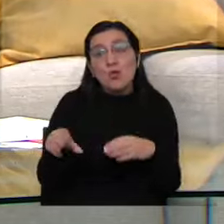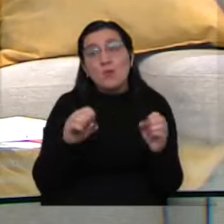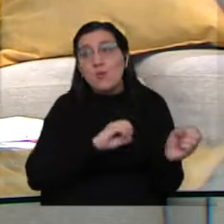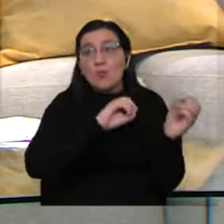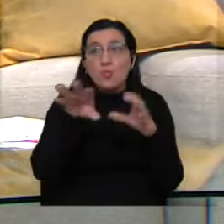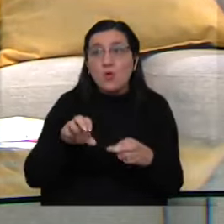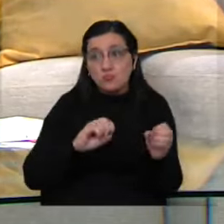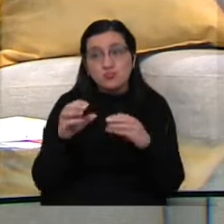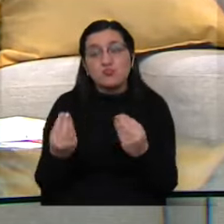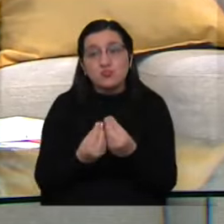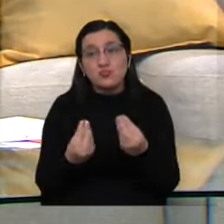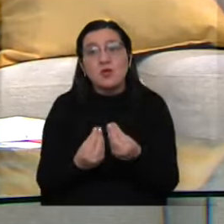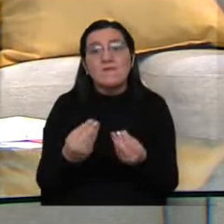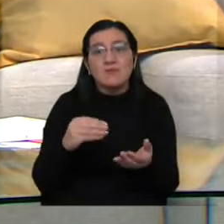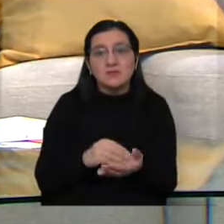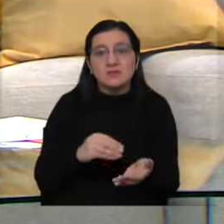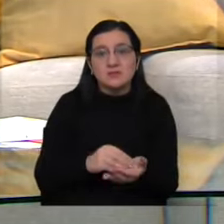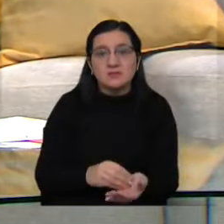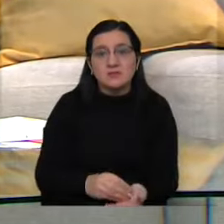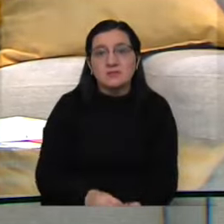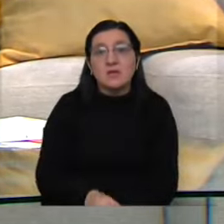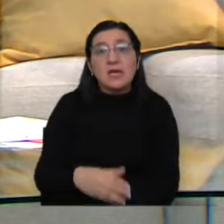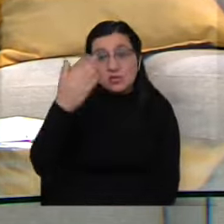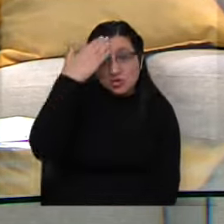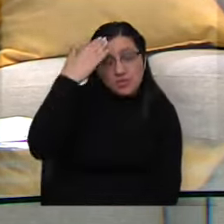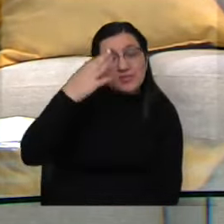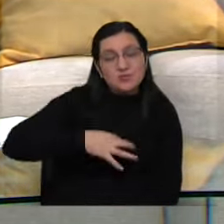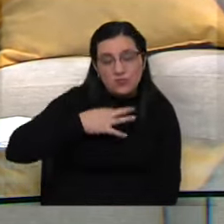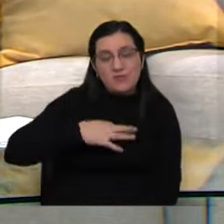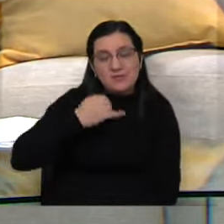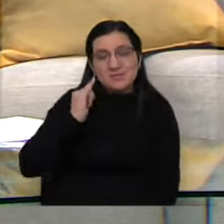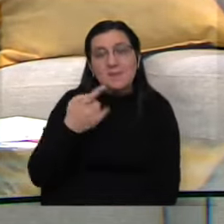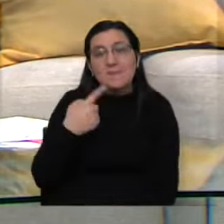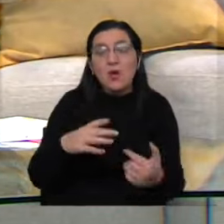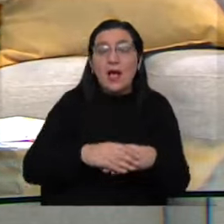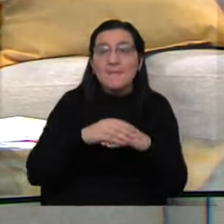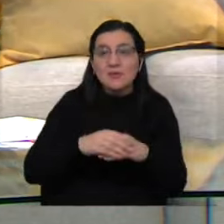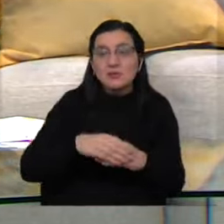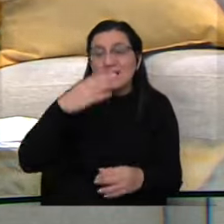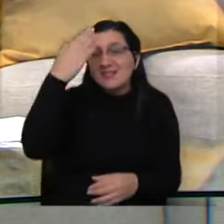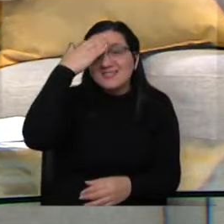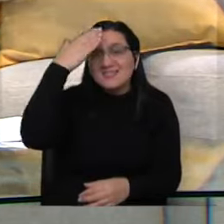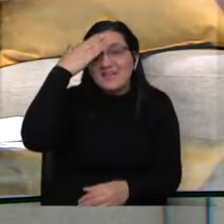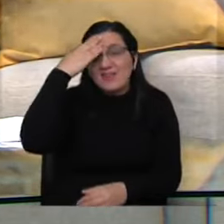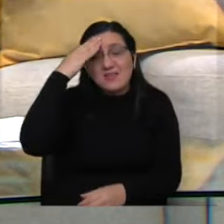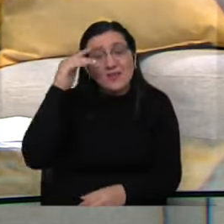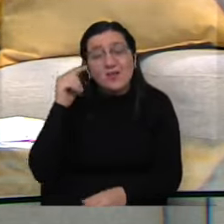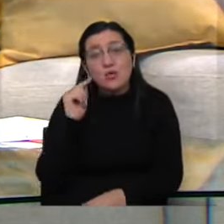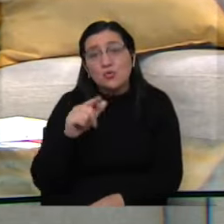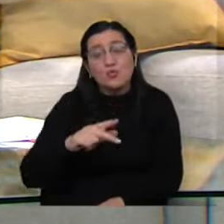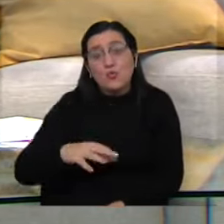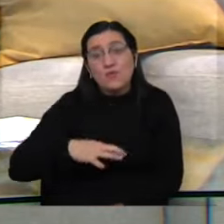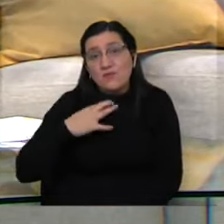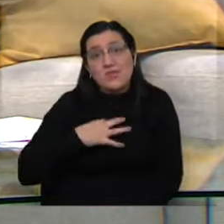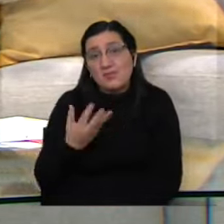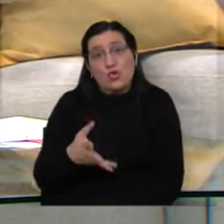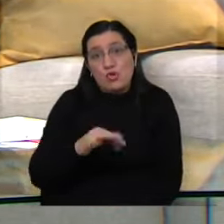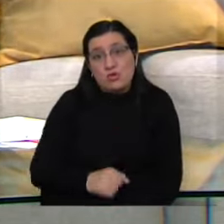sé a veces bueno por las redes sociales de sus vidas y todo pero digo amigo es el que sabe el que sabe tu tu vida